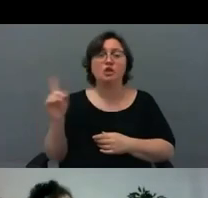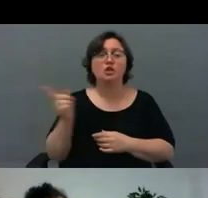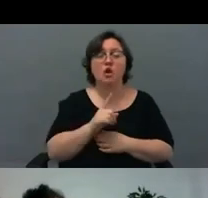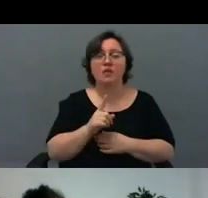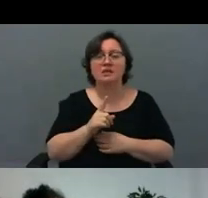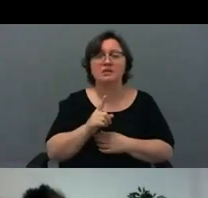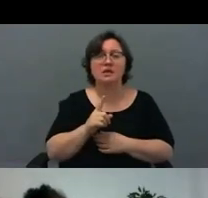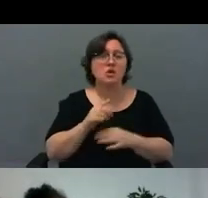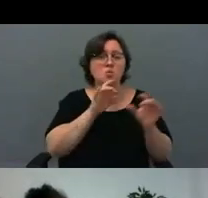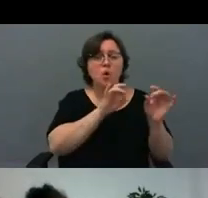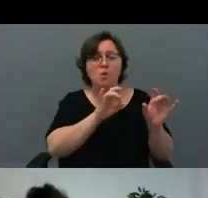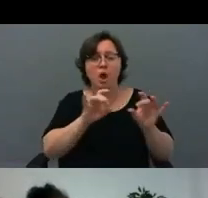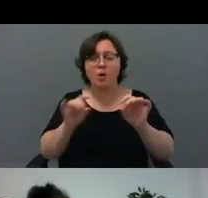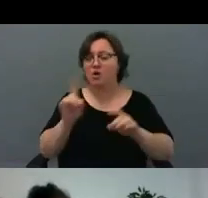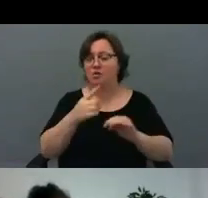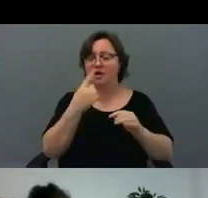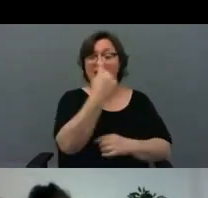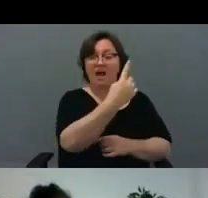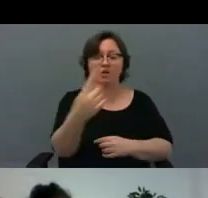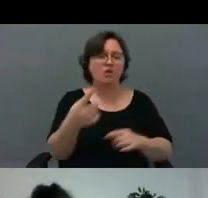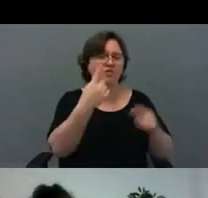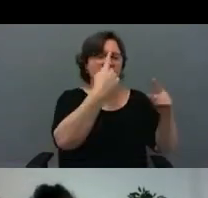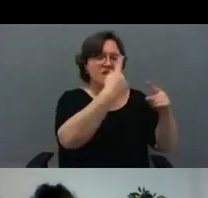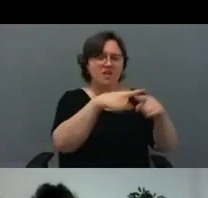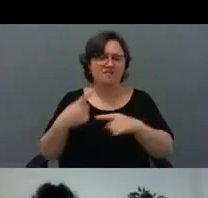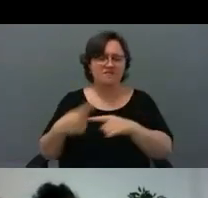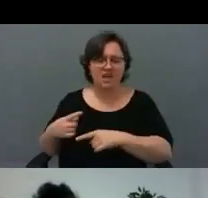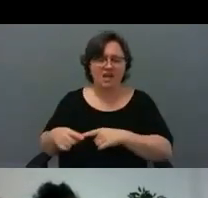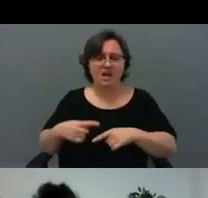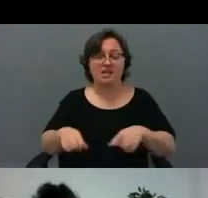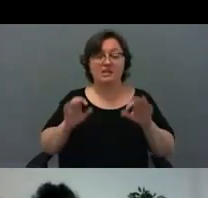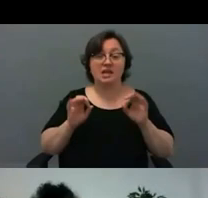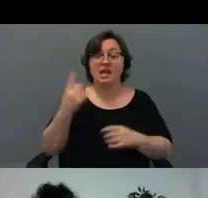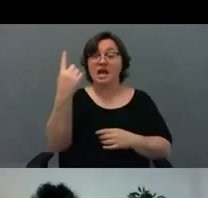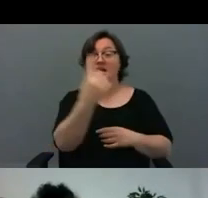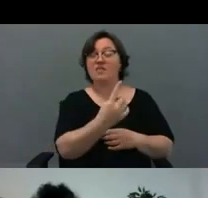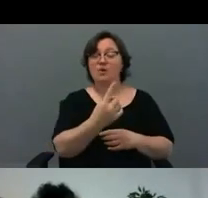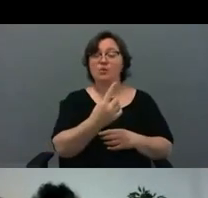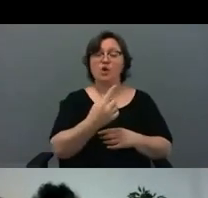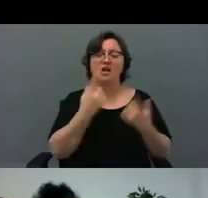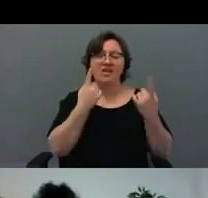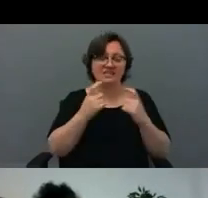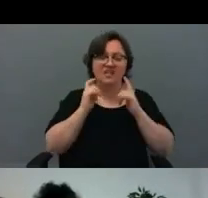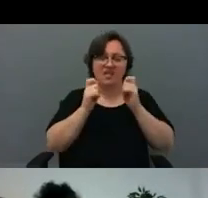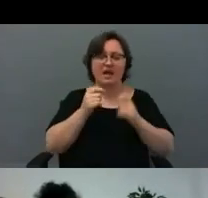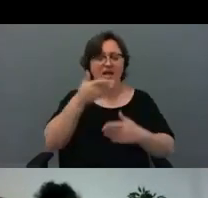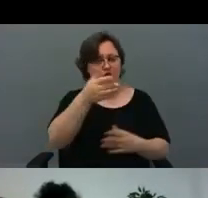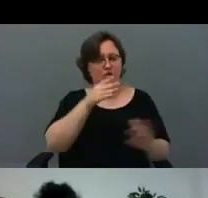sois iguales y que cada una va a necesitar sus apoyos. Y a cada cual hay que darle lo que necesite. Exacto.